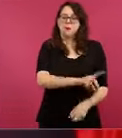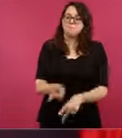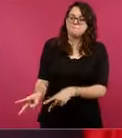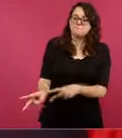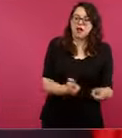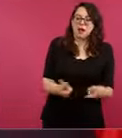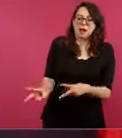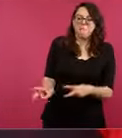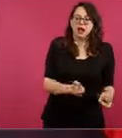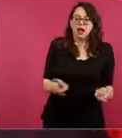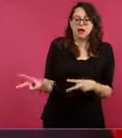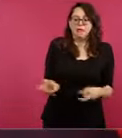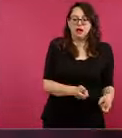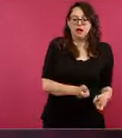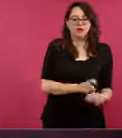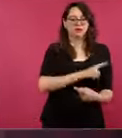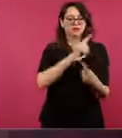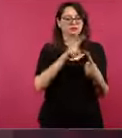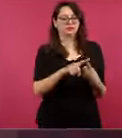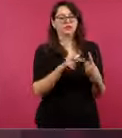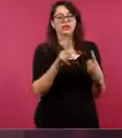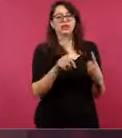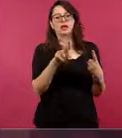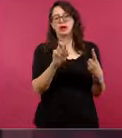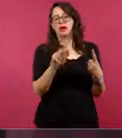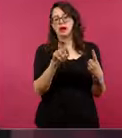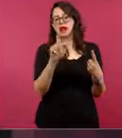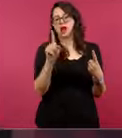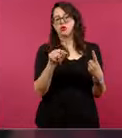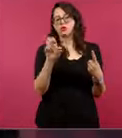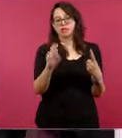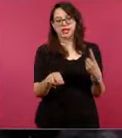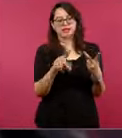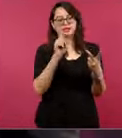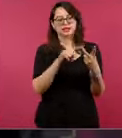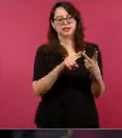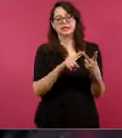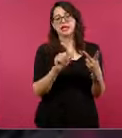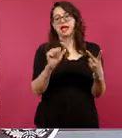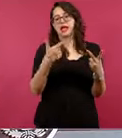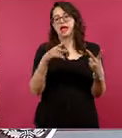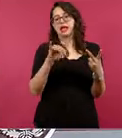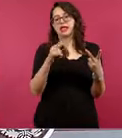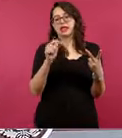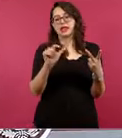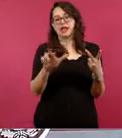Nexos de Aguilar Camín, pues son los dos grupos, pero fíjense la decadencia.